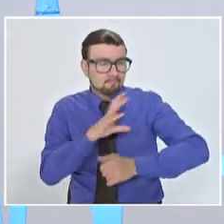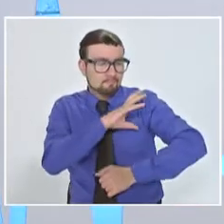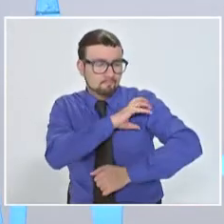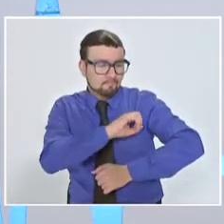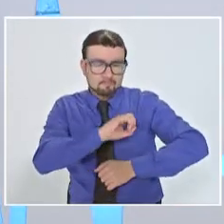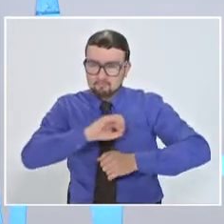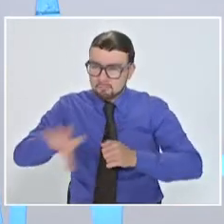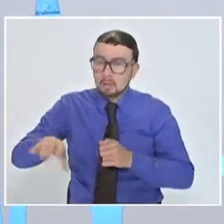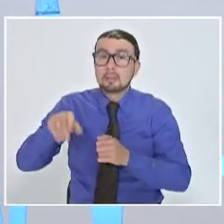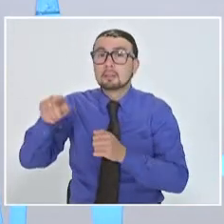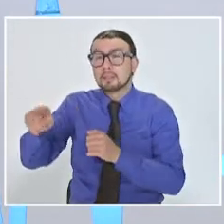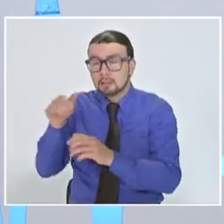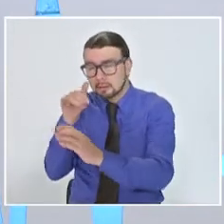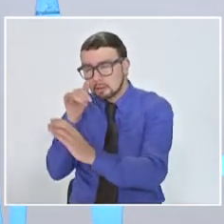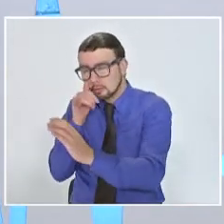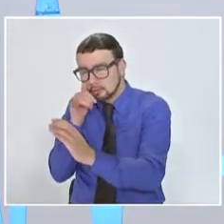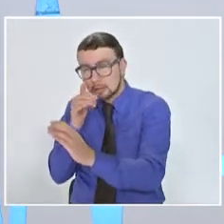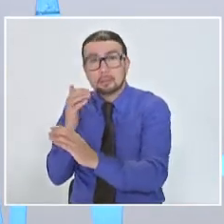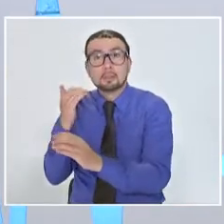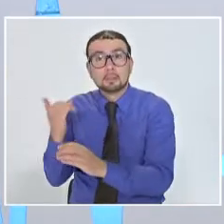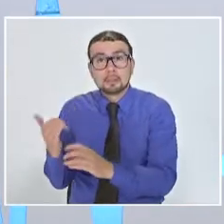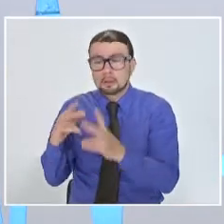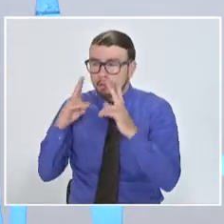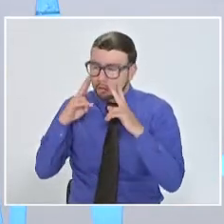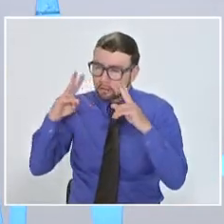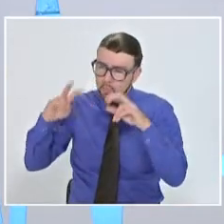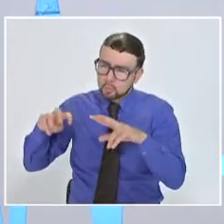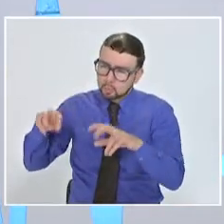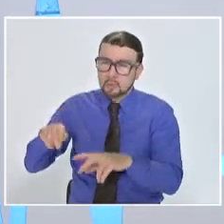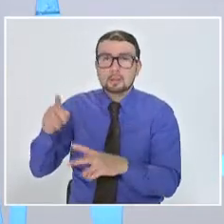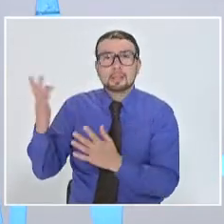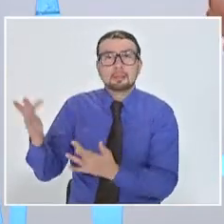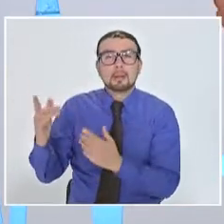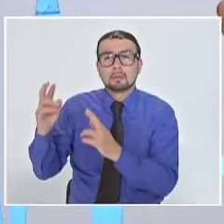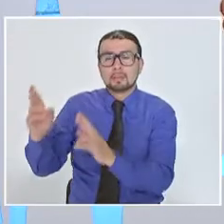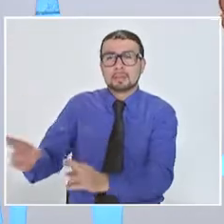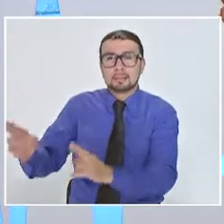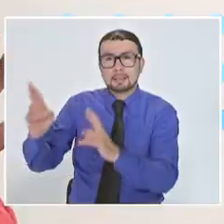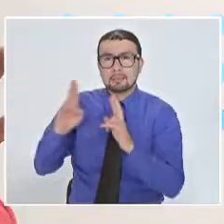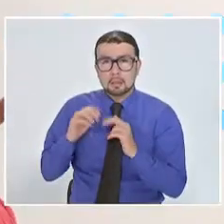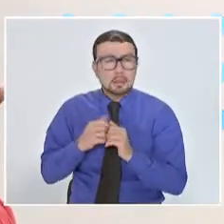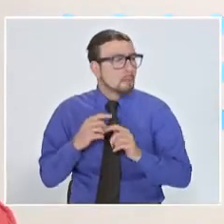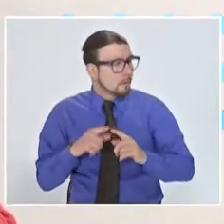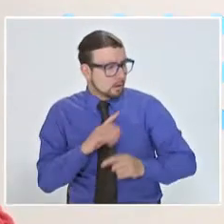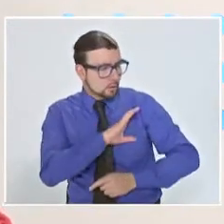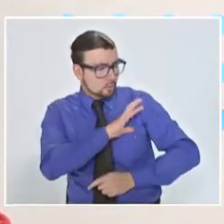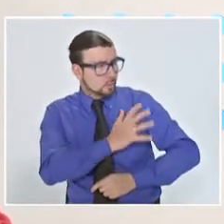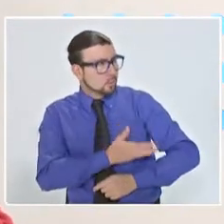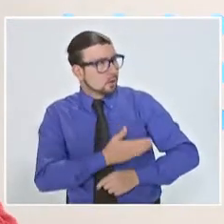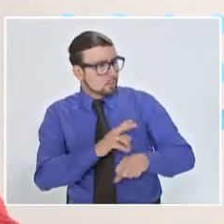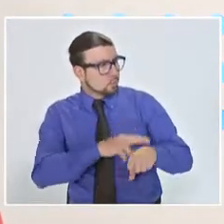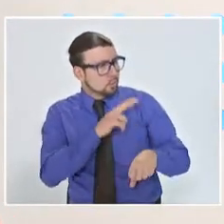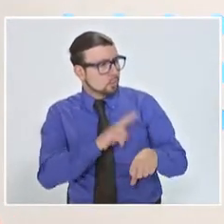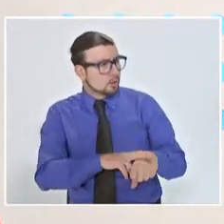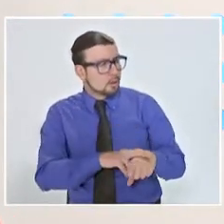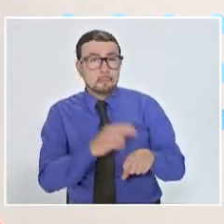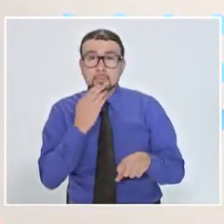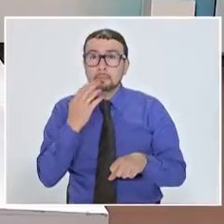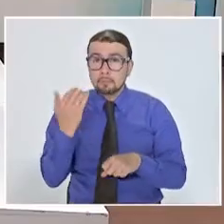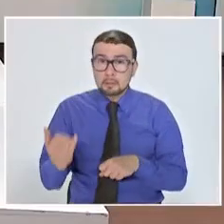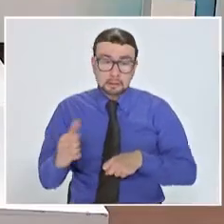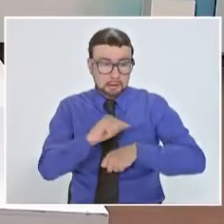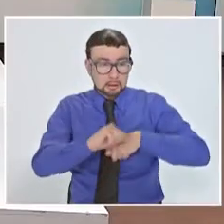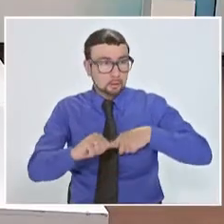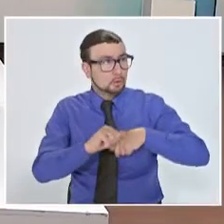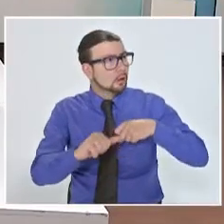donde el patólogo y en este momento estamos esperando el resultado. Pero el seno está normal. Esta es una cirugía que si ustedes observan la paciente